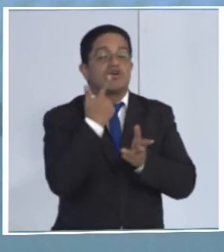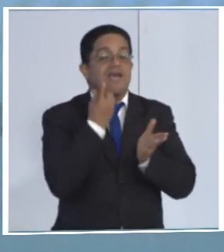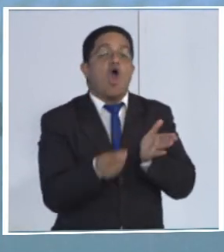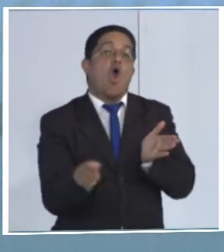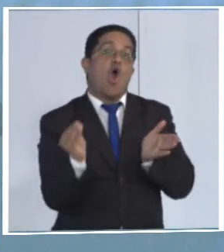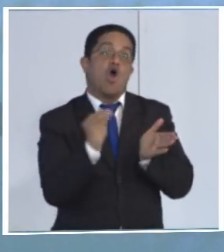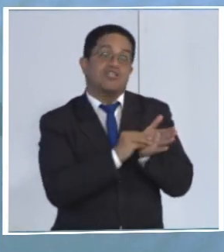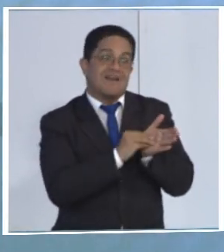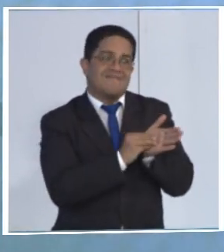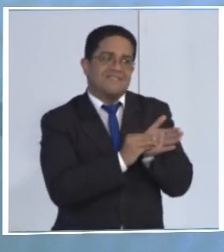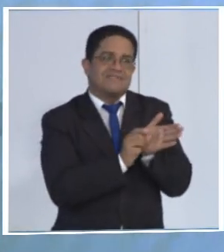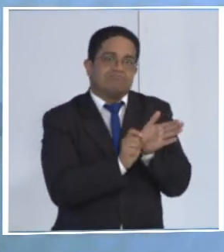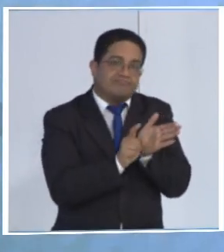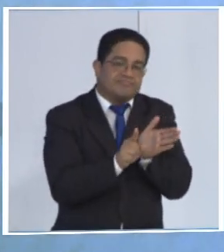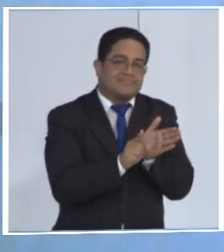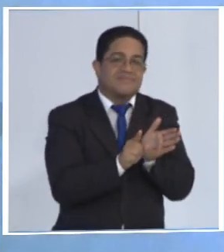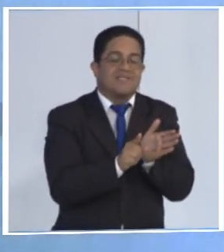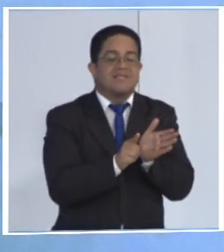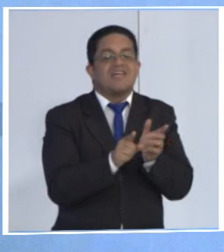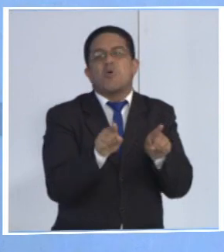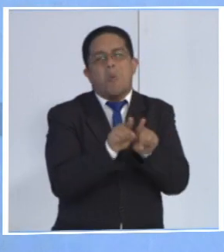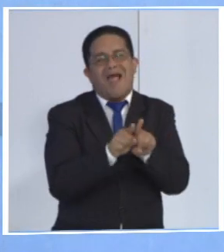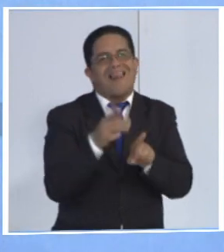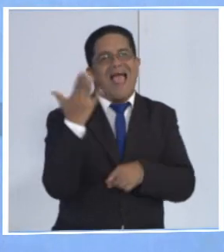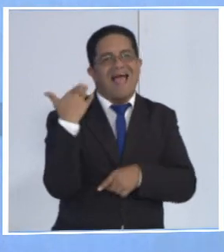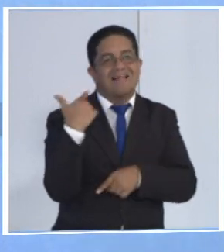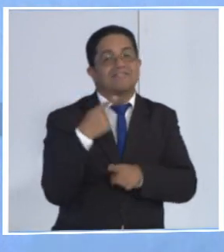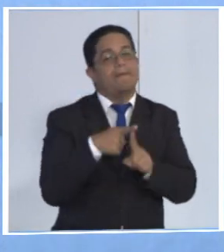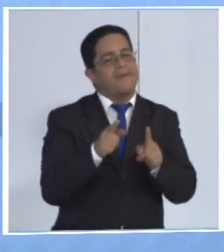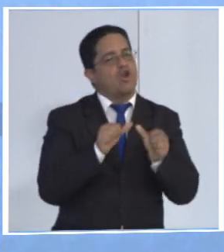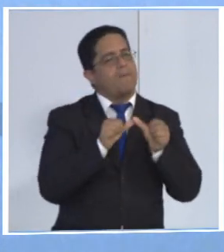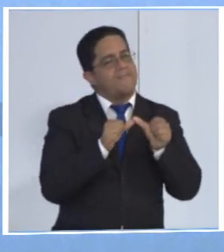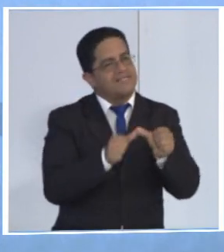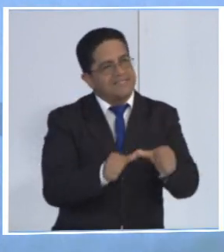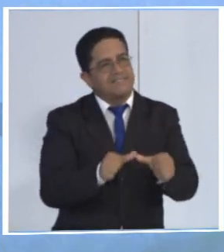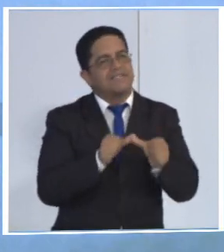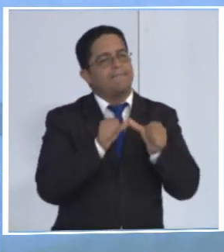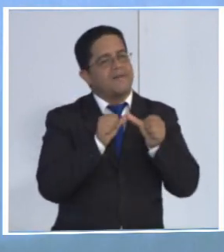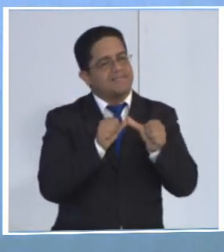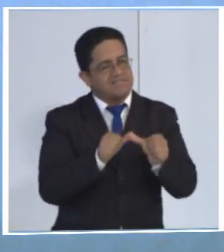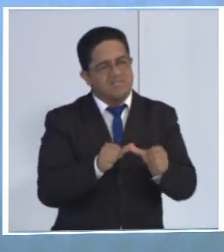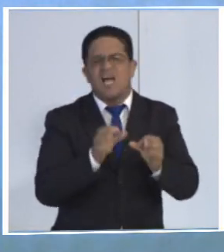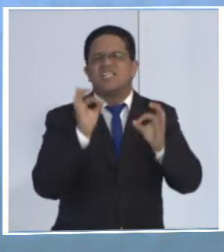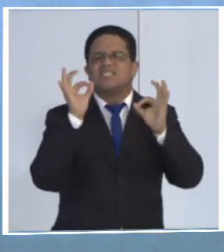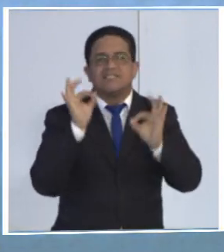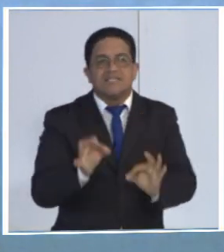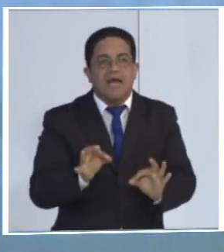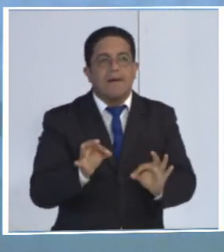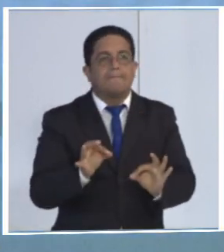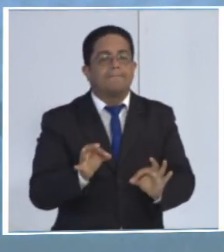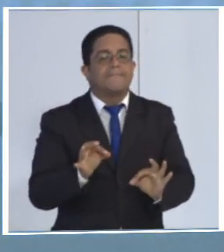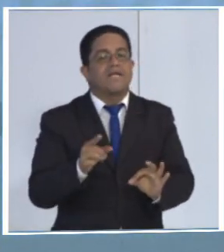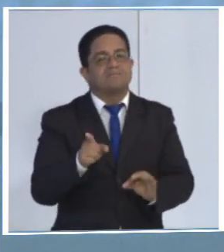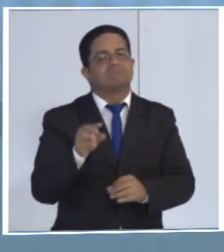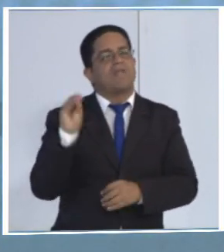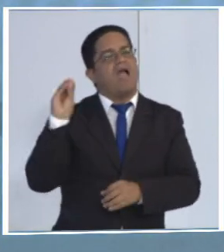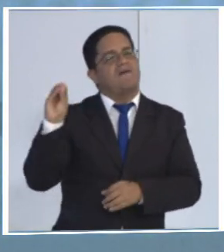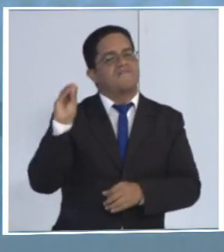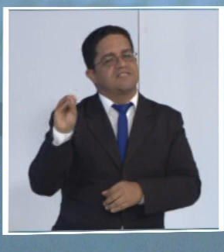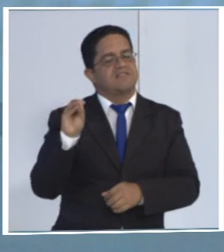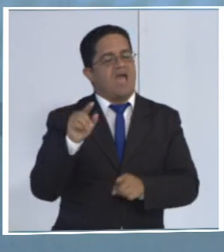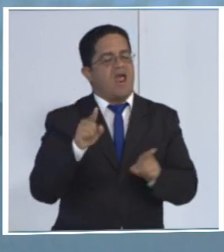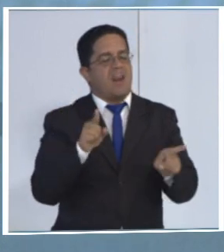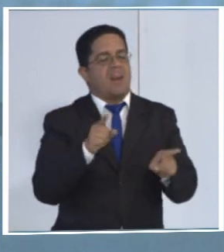aparecer, tal vez no de la misma magnitud anterior, pero que persista o que siga. Siempre hay que notificarle al